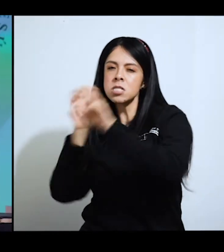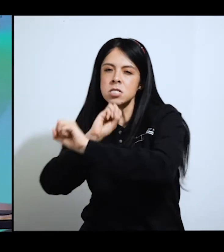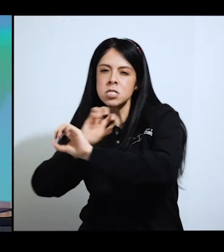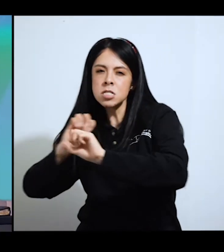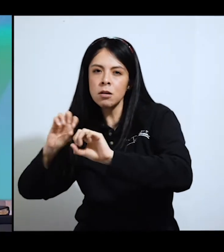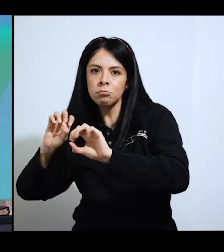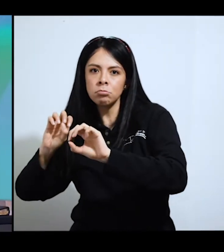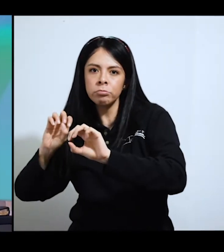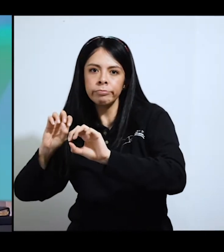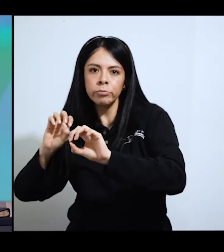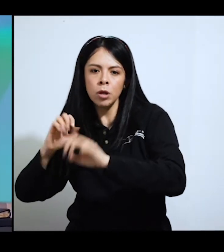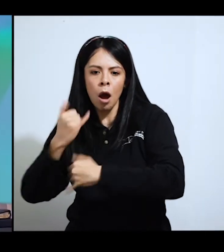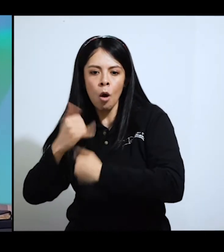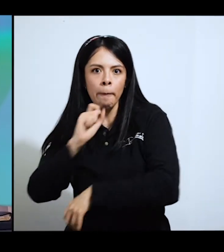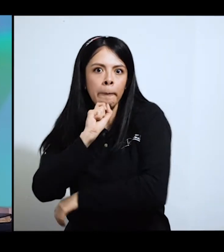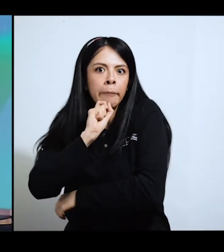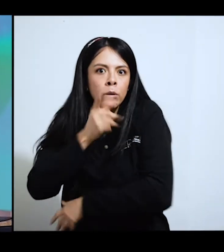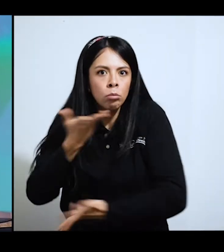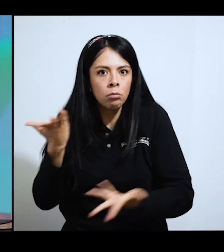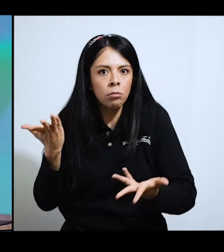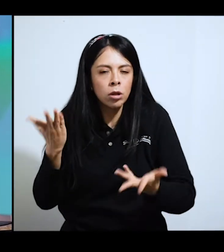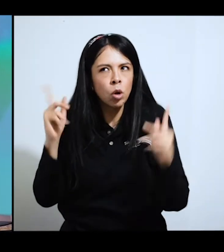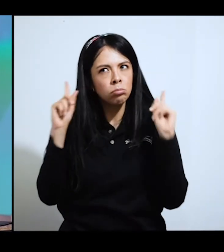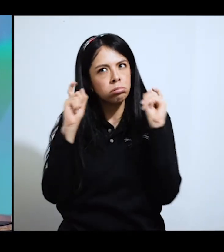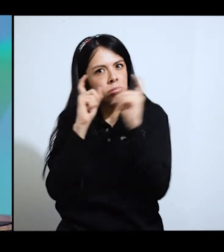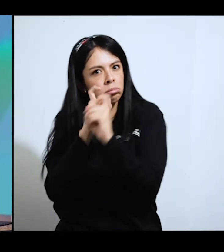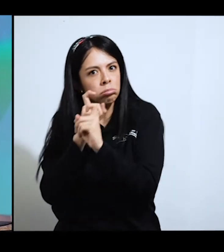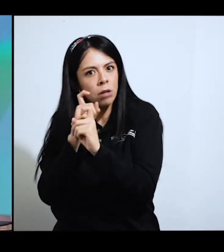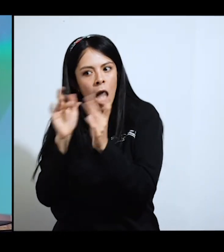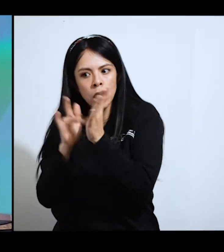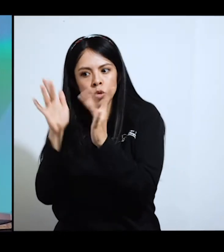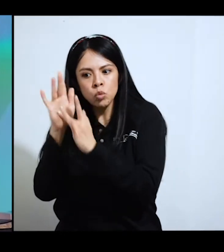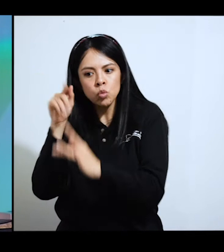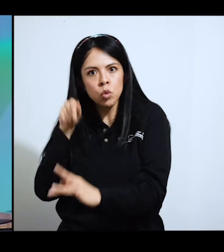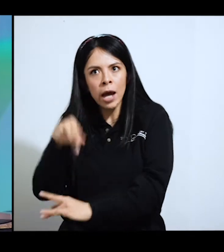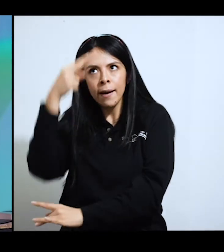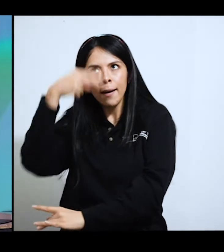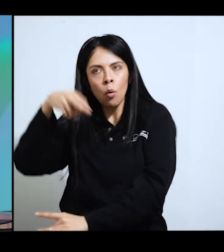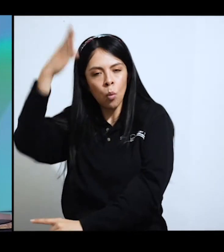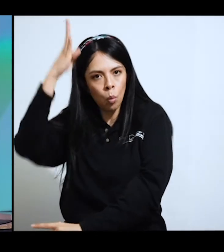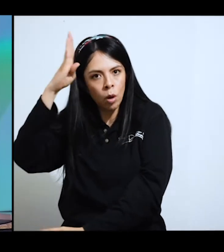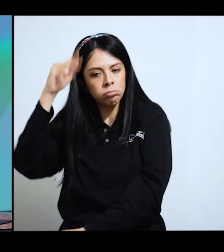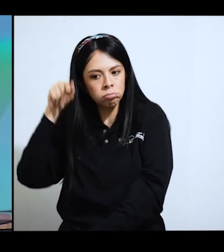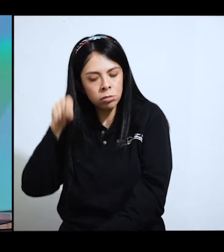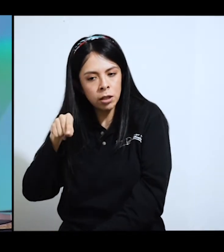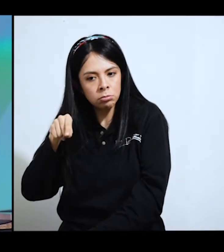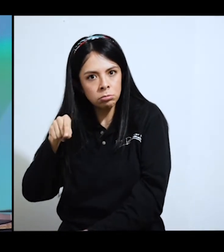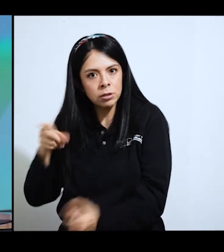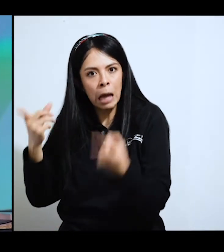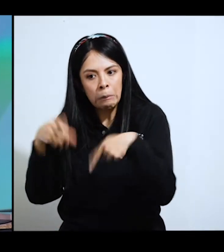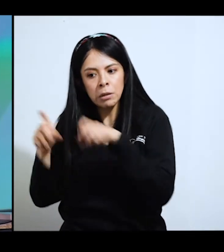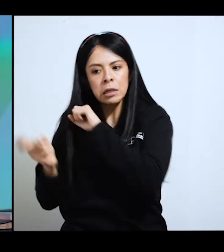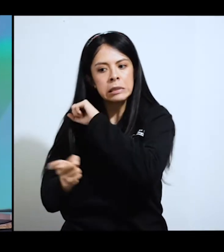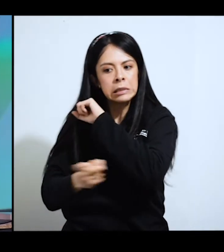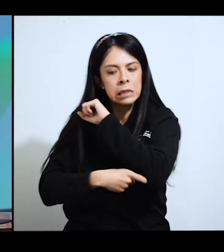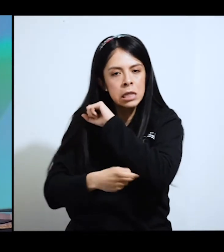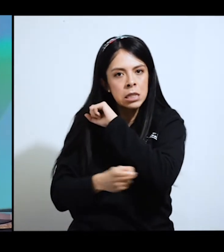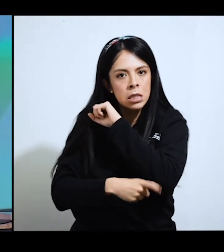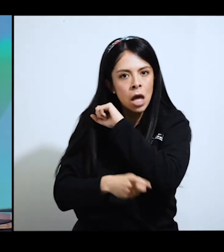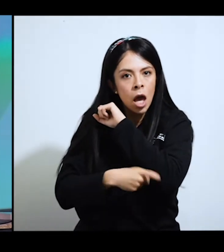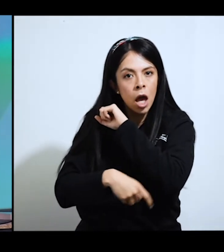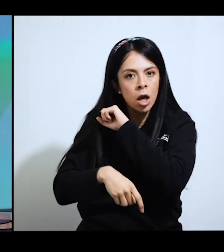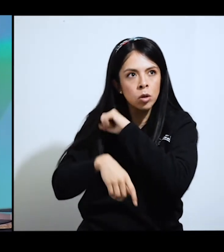fue tentado. Por eso yo pregunto, si Jesús, siendo el Hijo